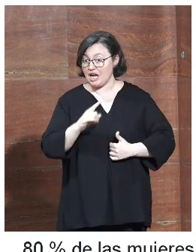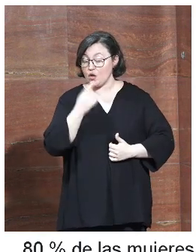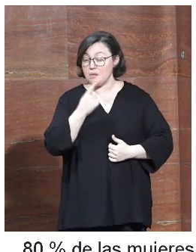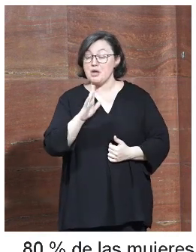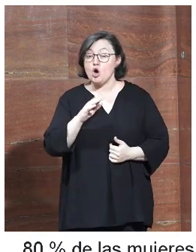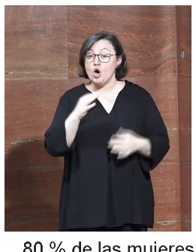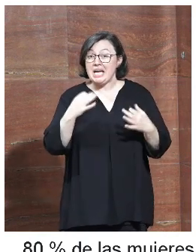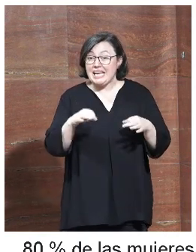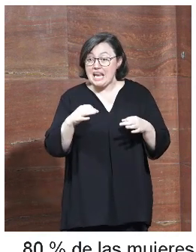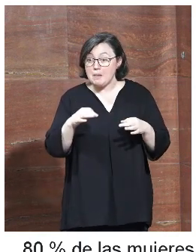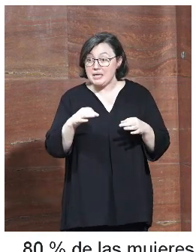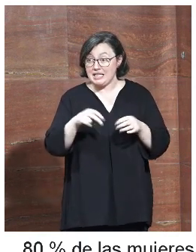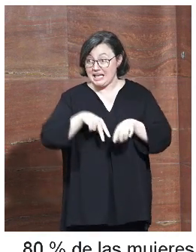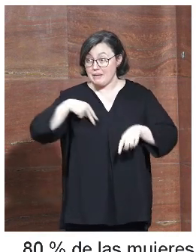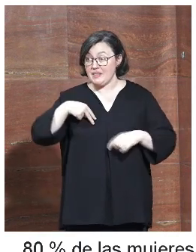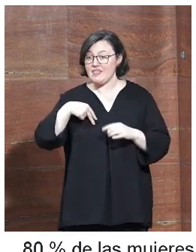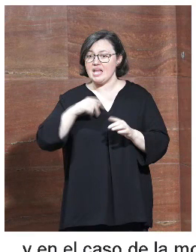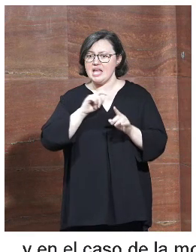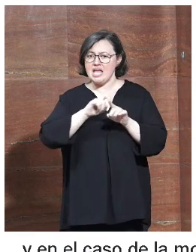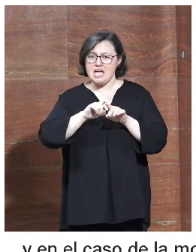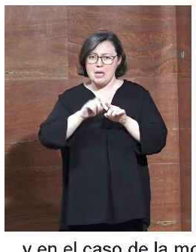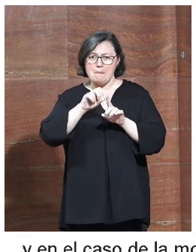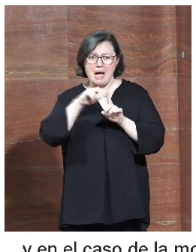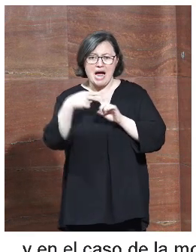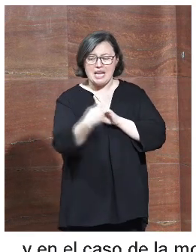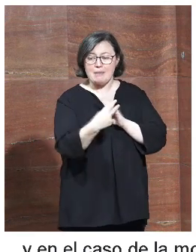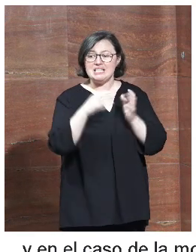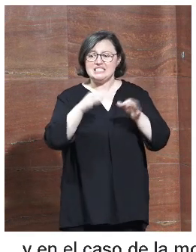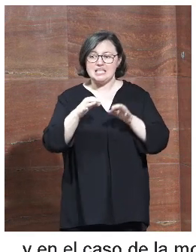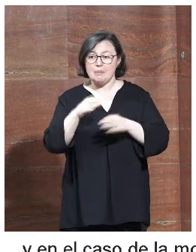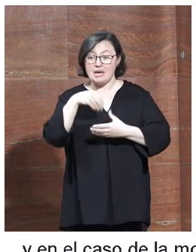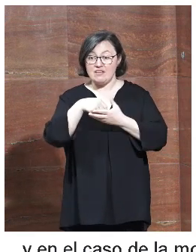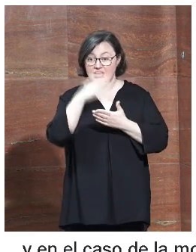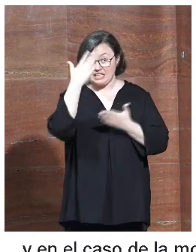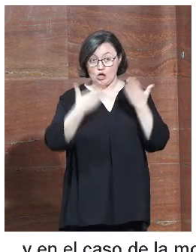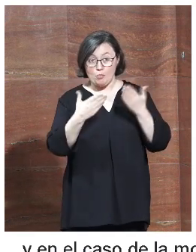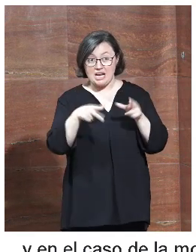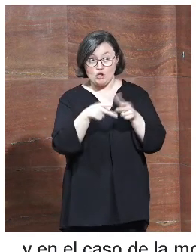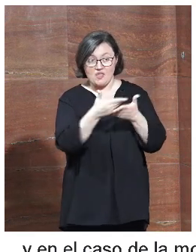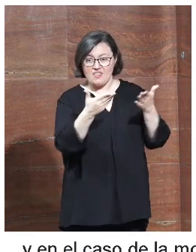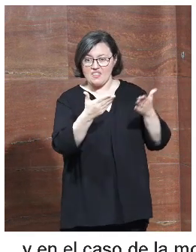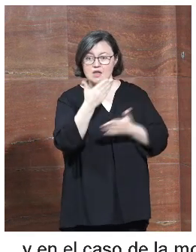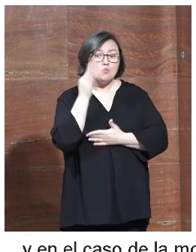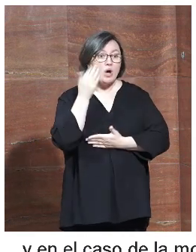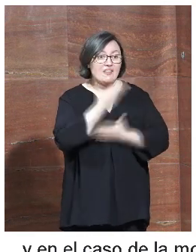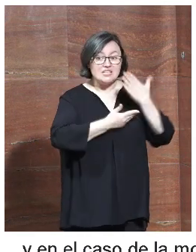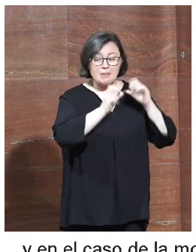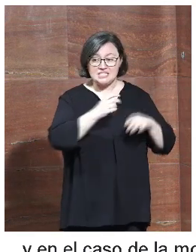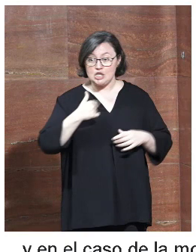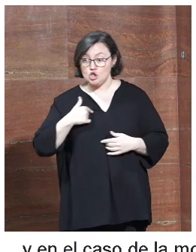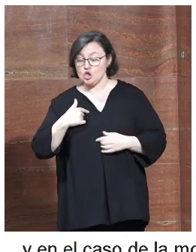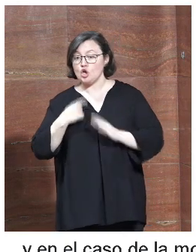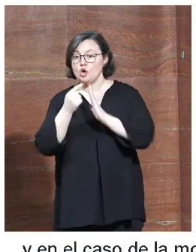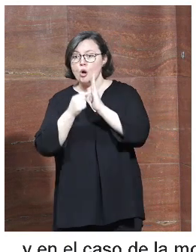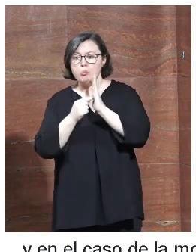diré que todas las variables y todas las manifestaciones siempre estamos 10 puntos porcentuales. Entonces, todo dirige a pensar